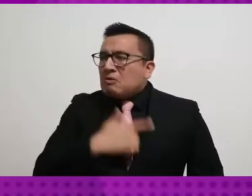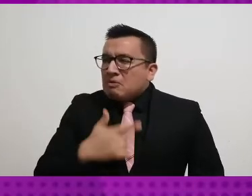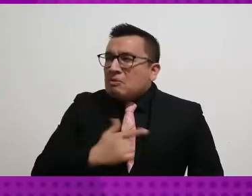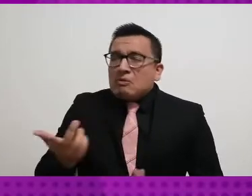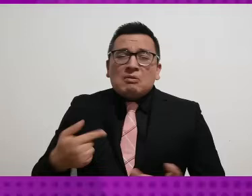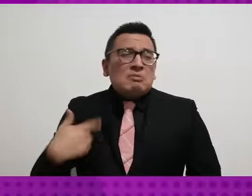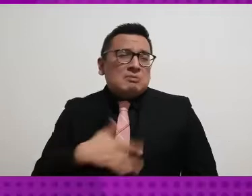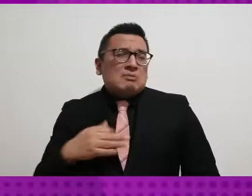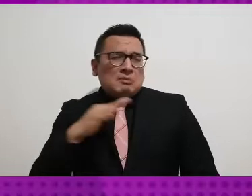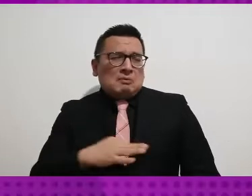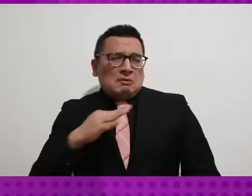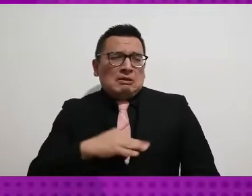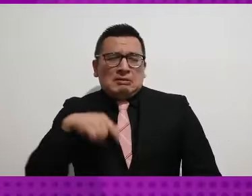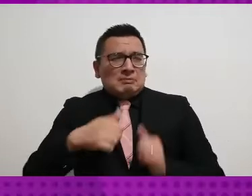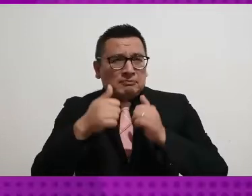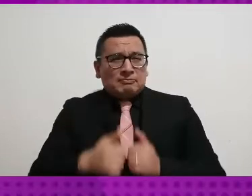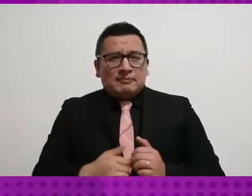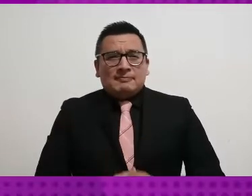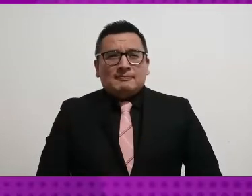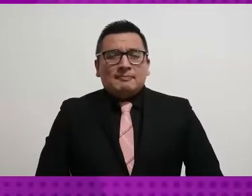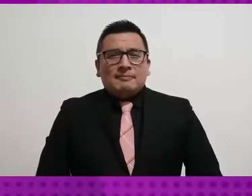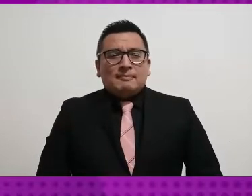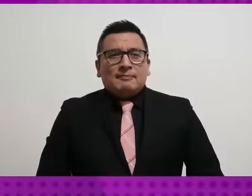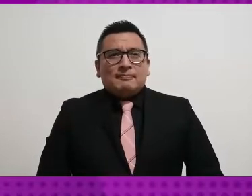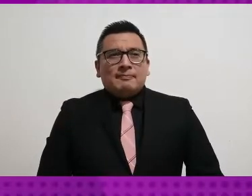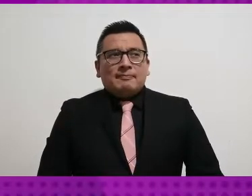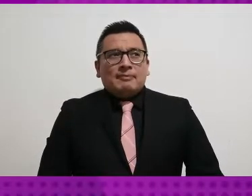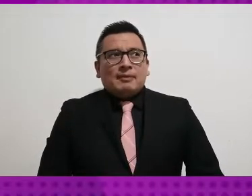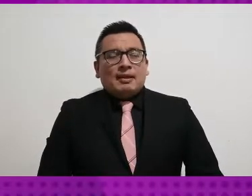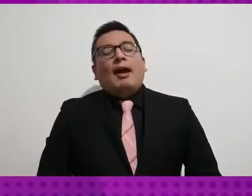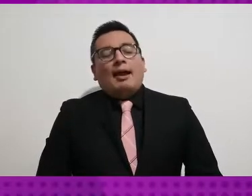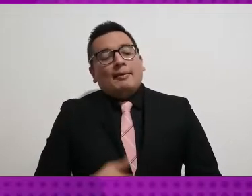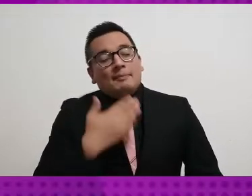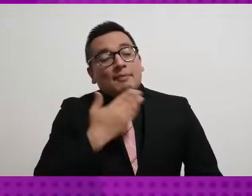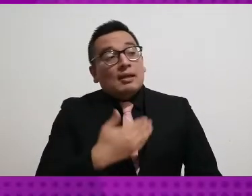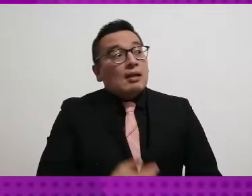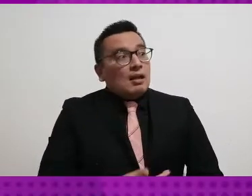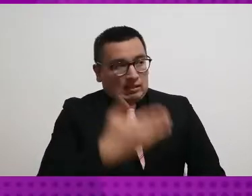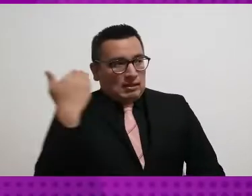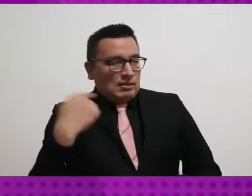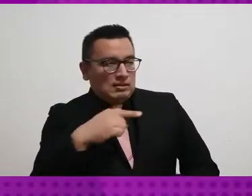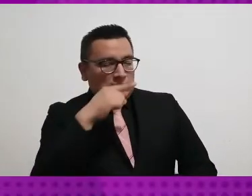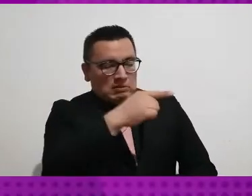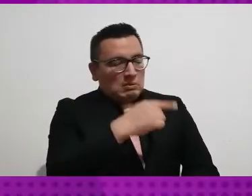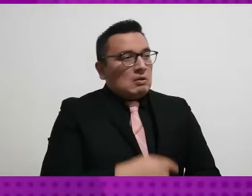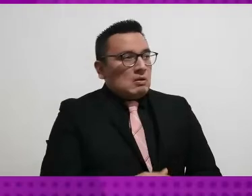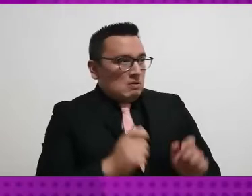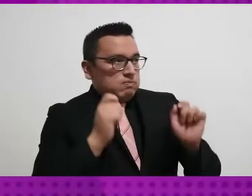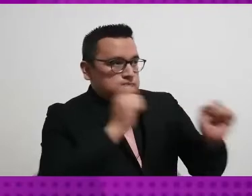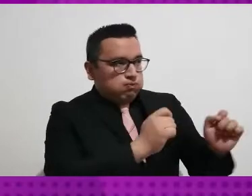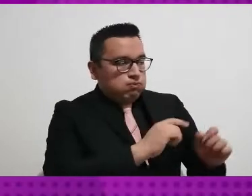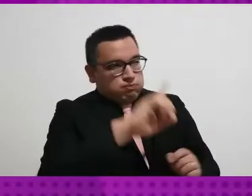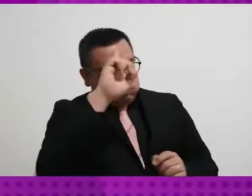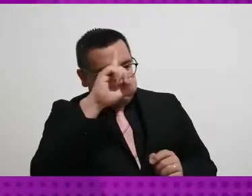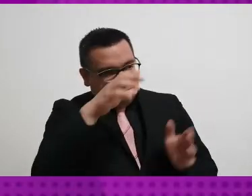bueno, pues yo estoy muy feliz de haber estado aquí. Consejero, el día que usted rindió protesta hace muy pocos días, hace